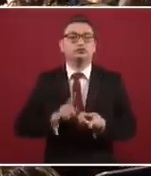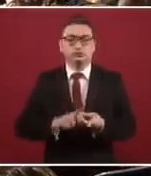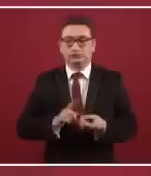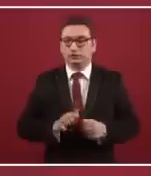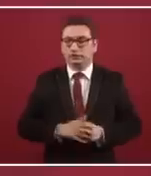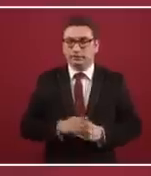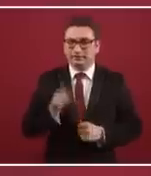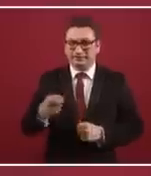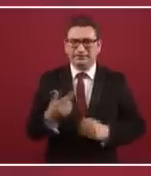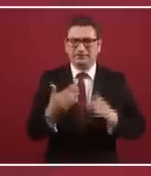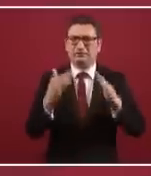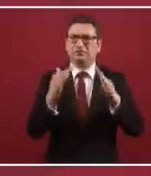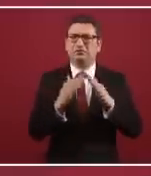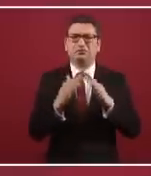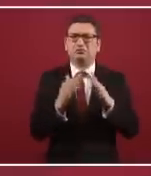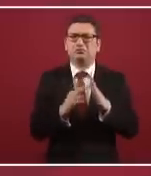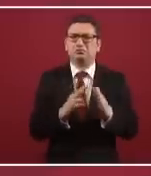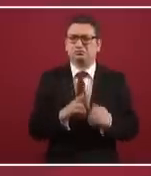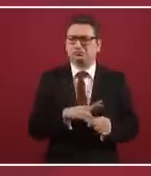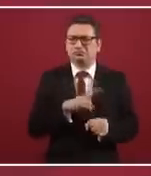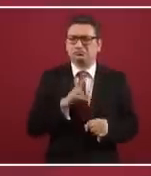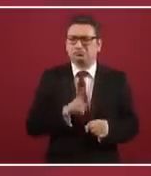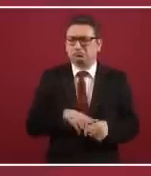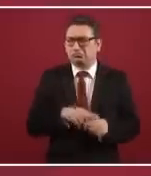y era una casa modesta,